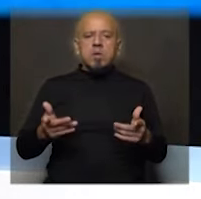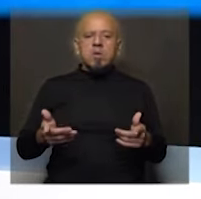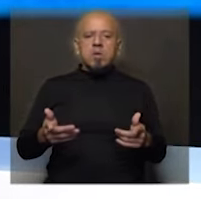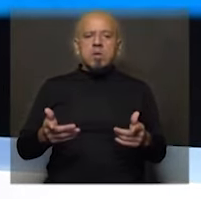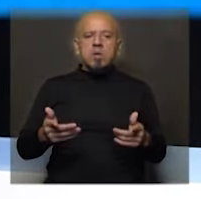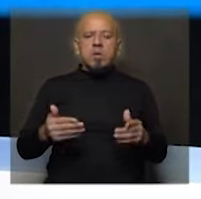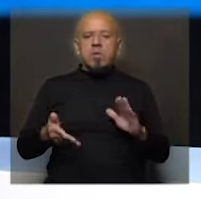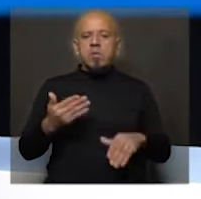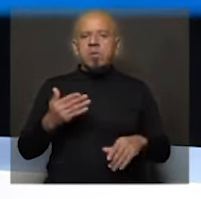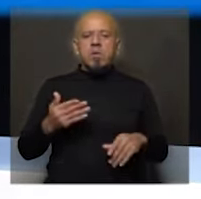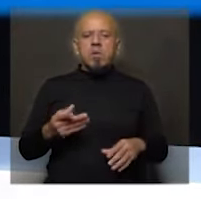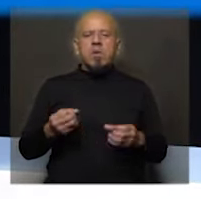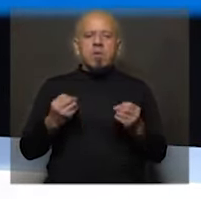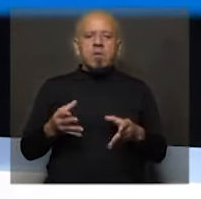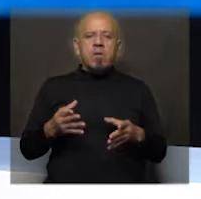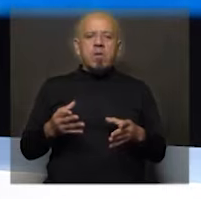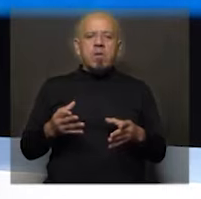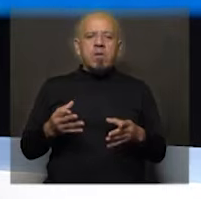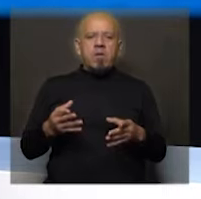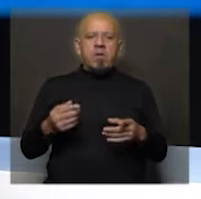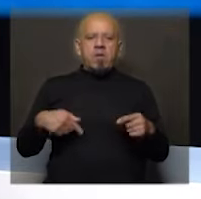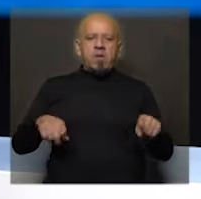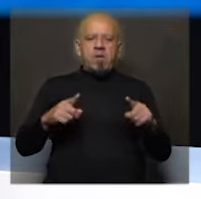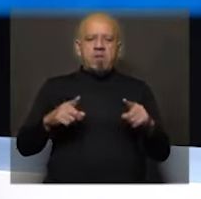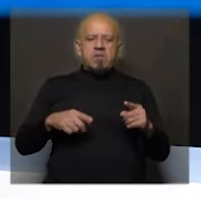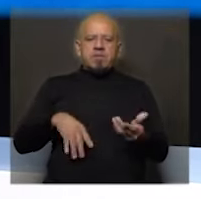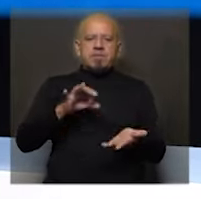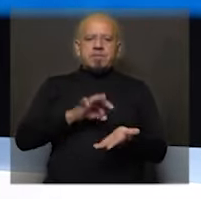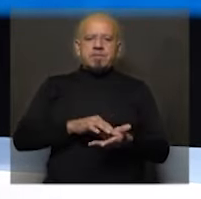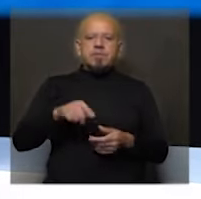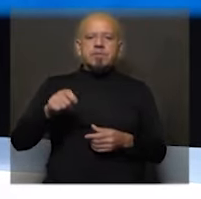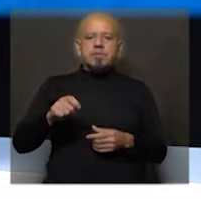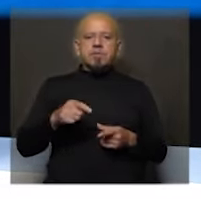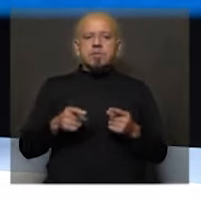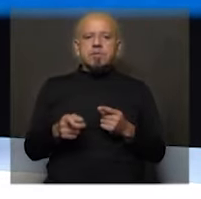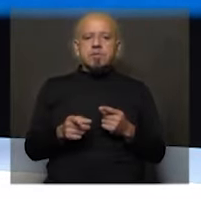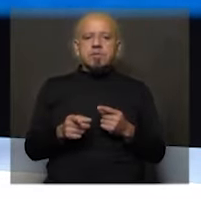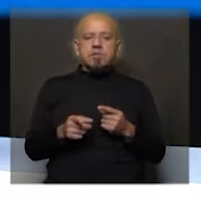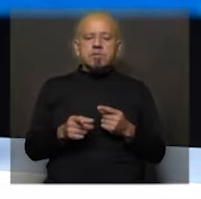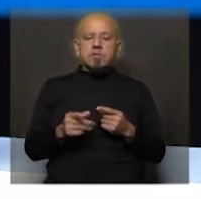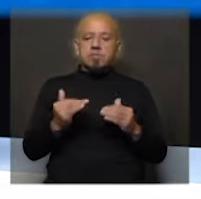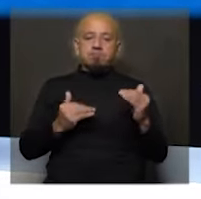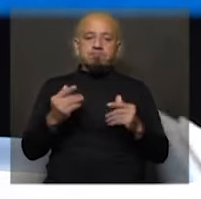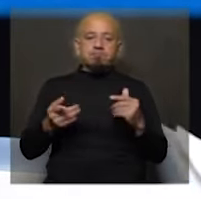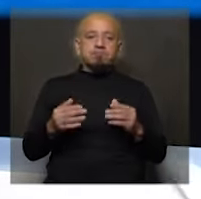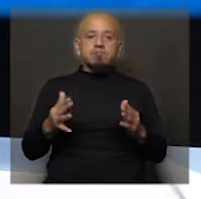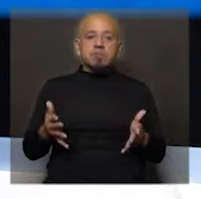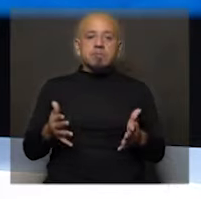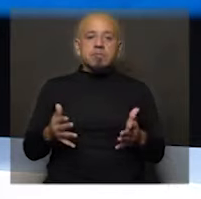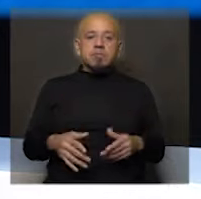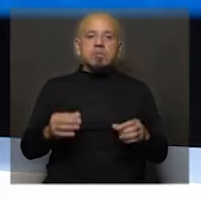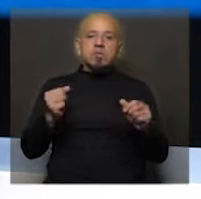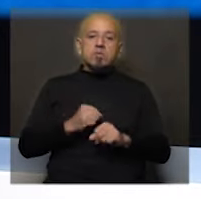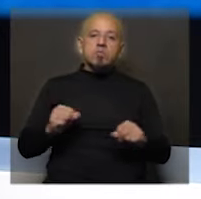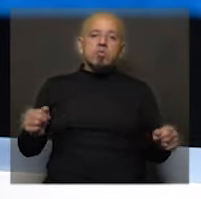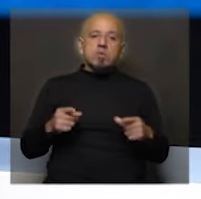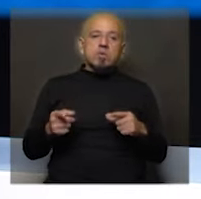vulnerables Por qué Porque llegan al sistema de Justicia ya con inequidades que pueden transformarse